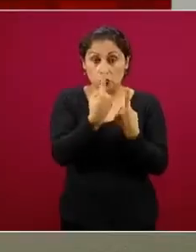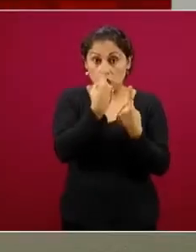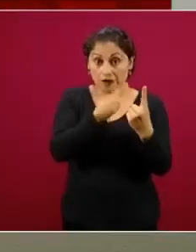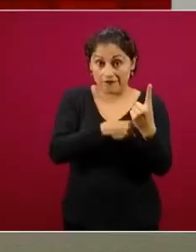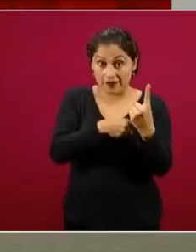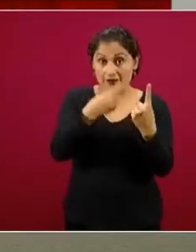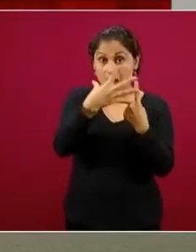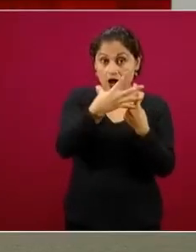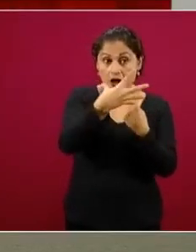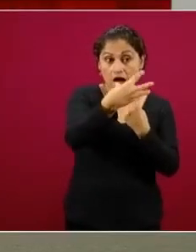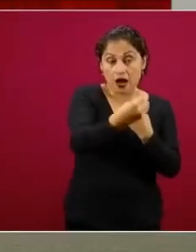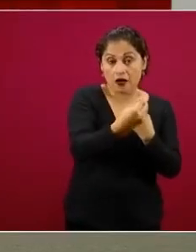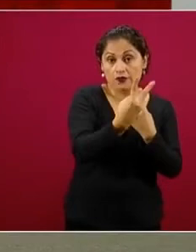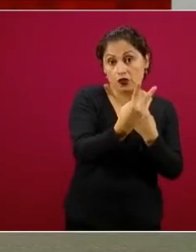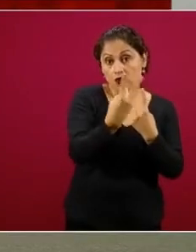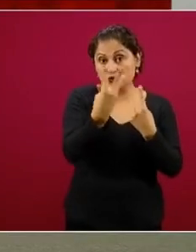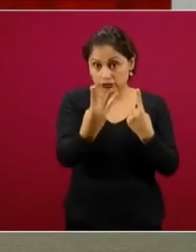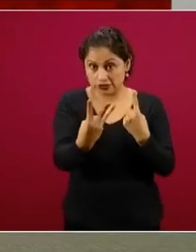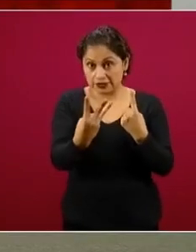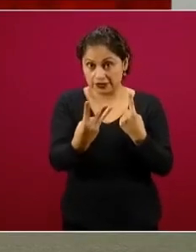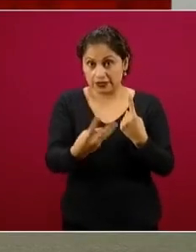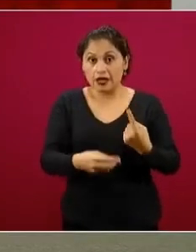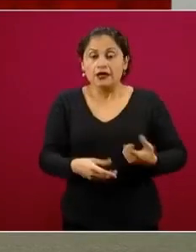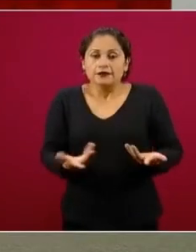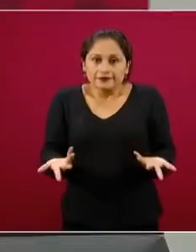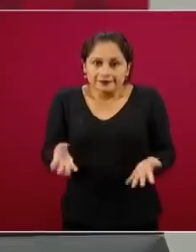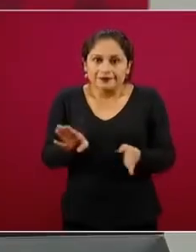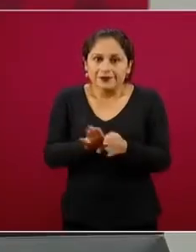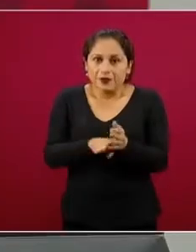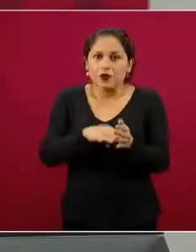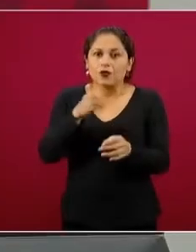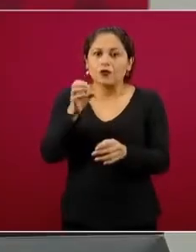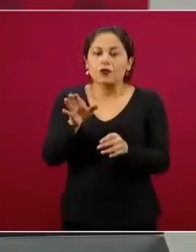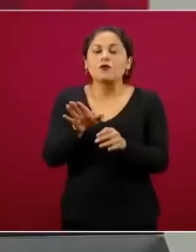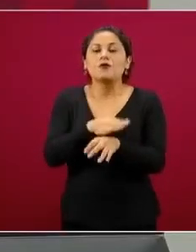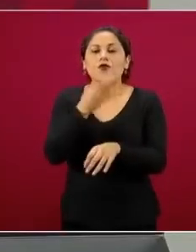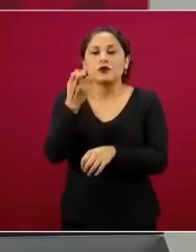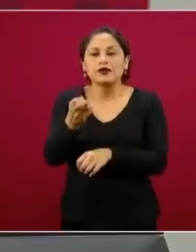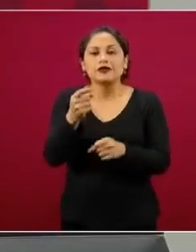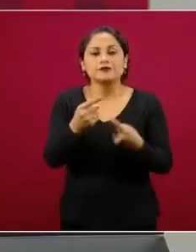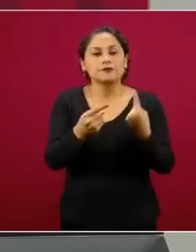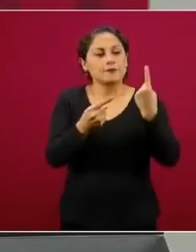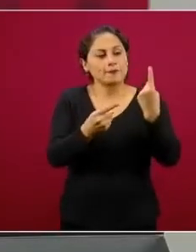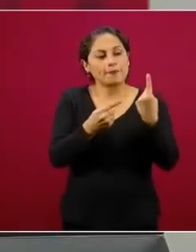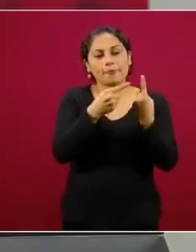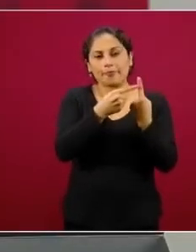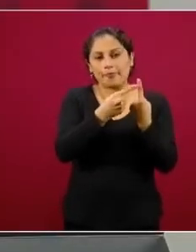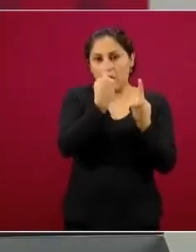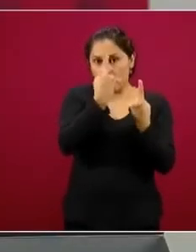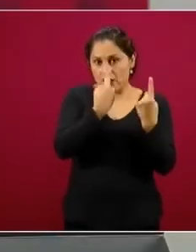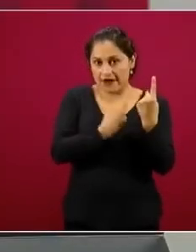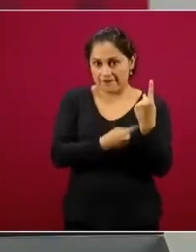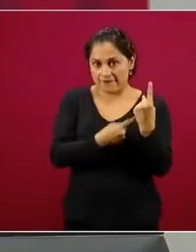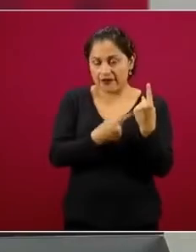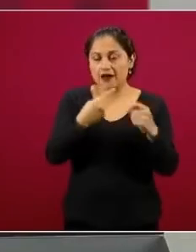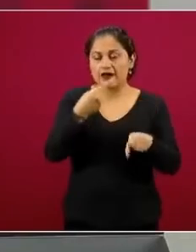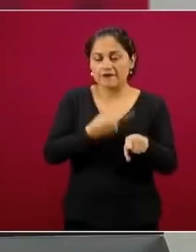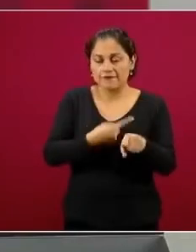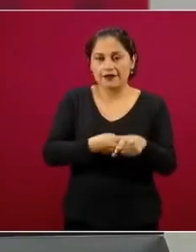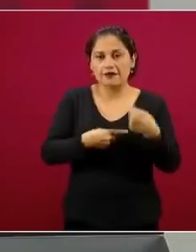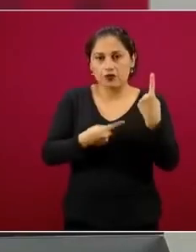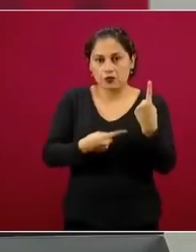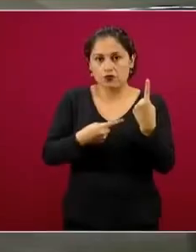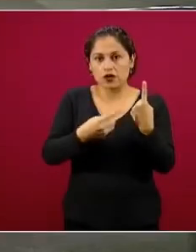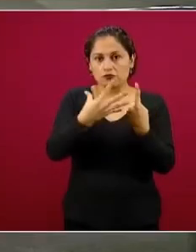decir que para cada persona infectada, el resultado en la siguiente generación es más que una persona